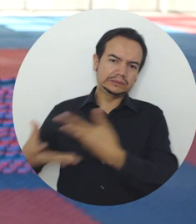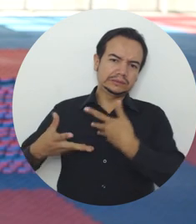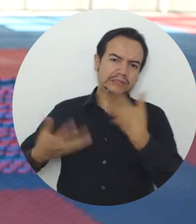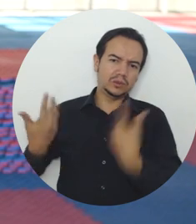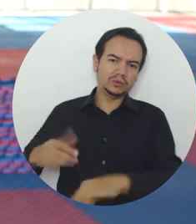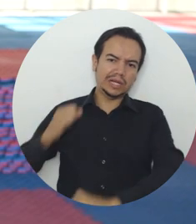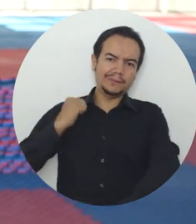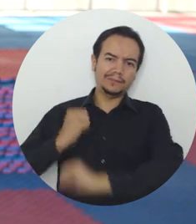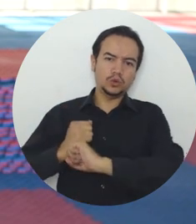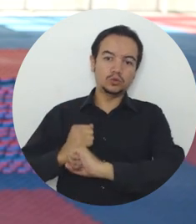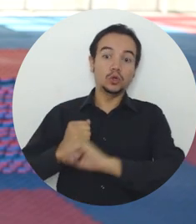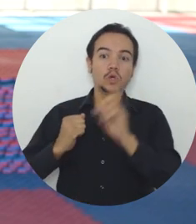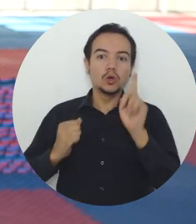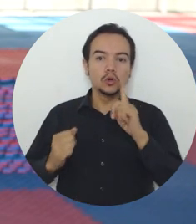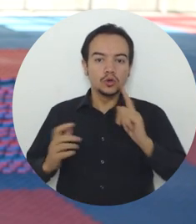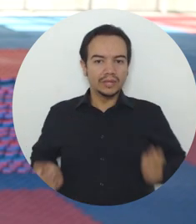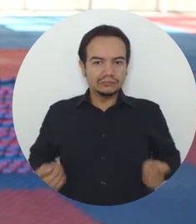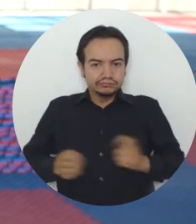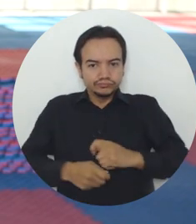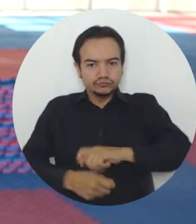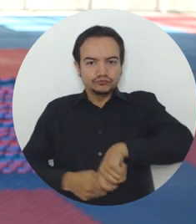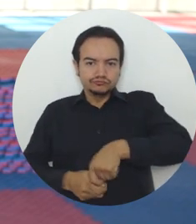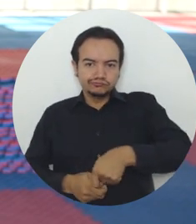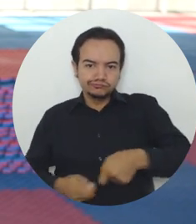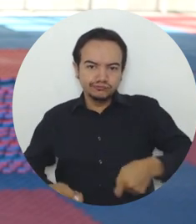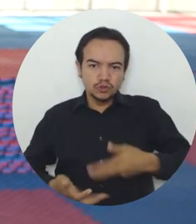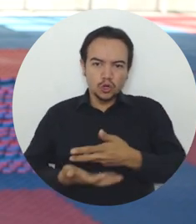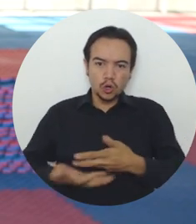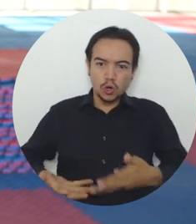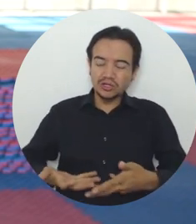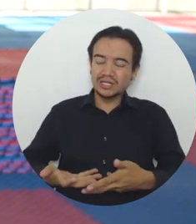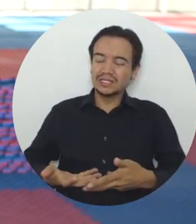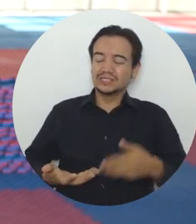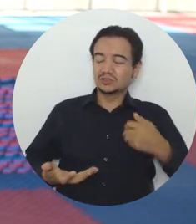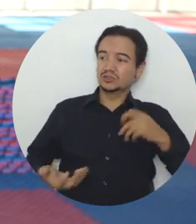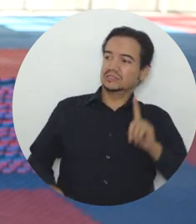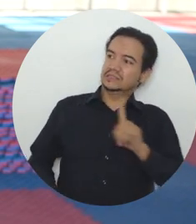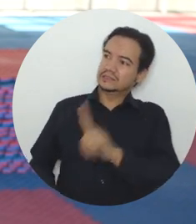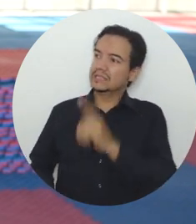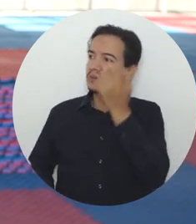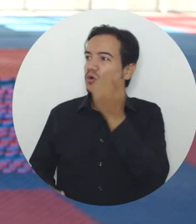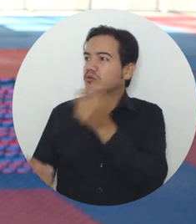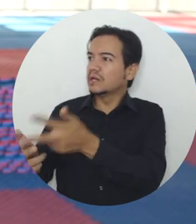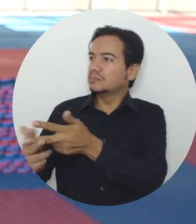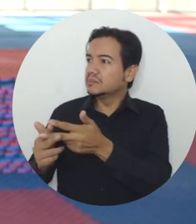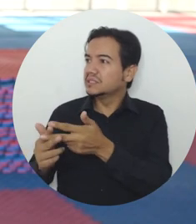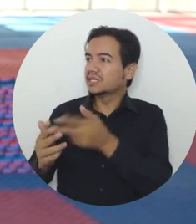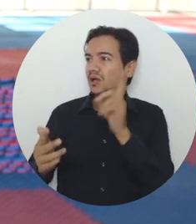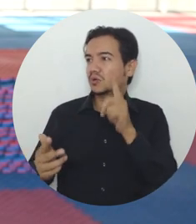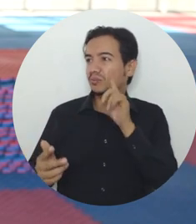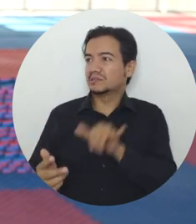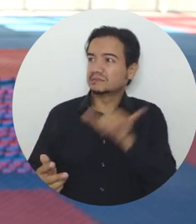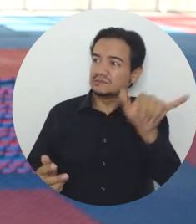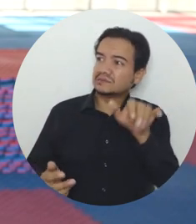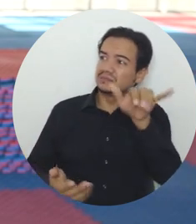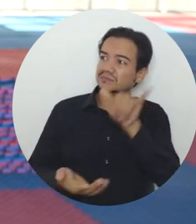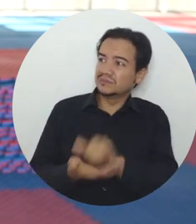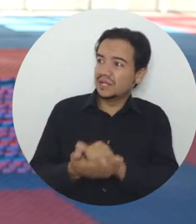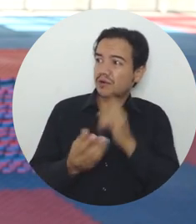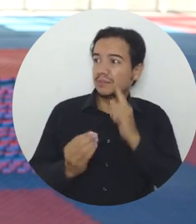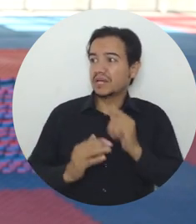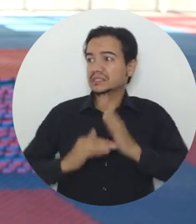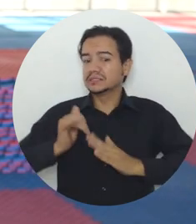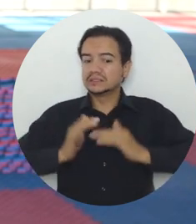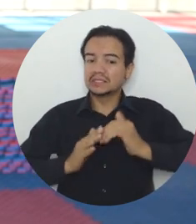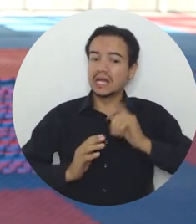apoyo, ya que con el tema de la implementación también vinimos aquí a que nos prestara la implementación para poder viajar y pues